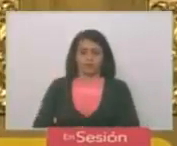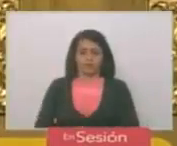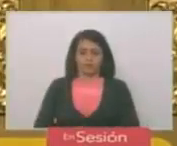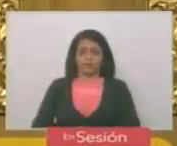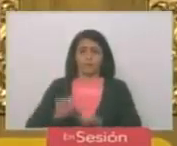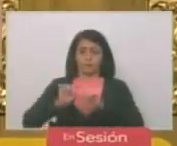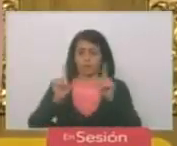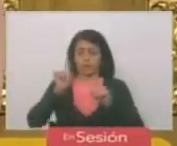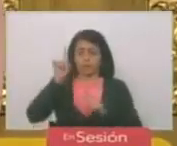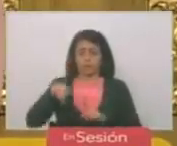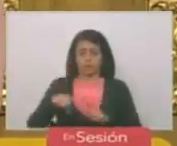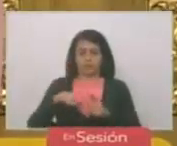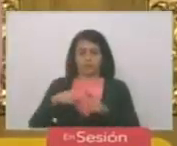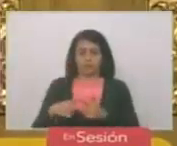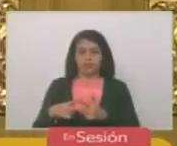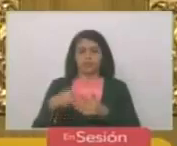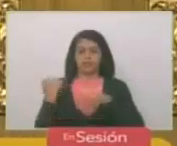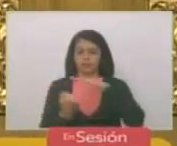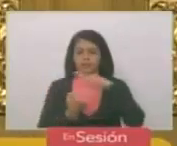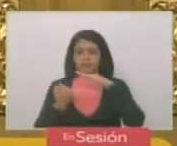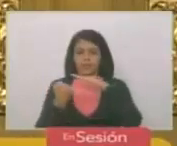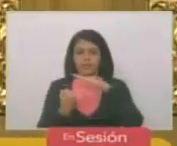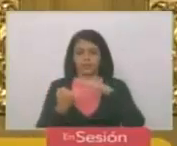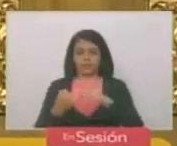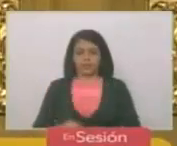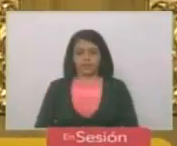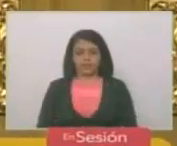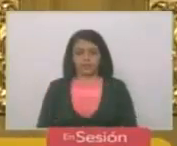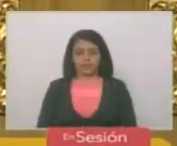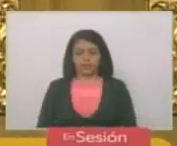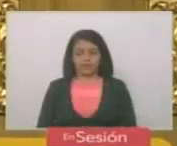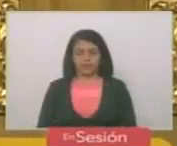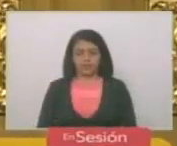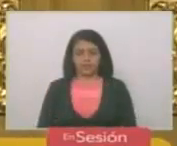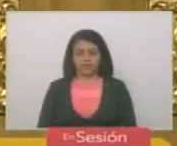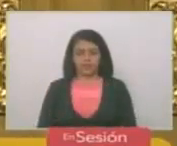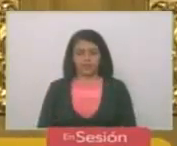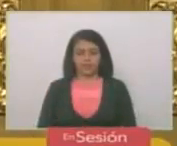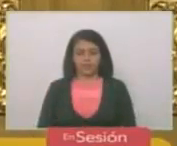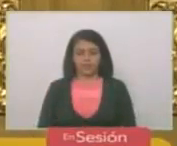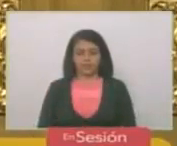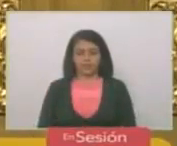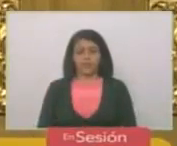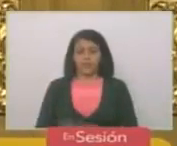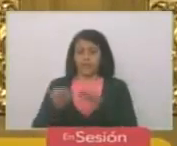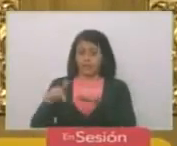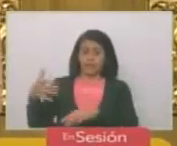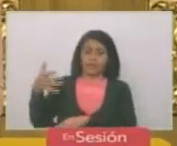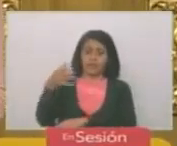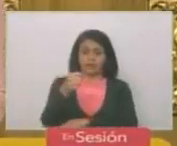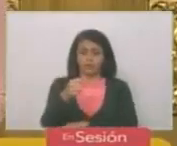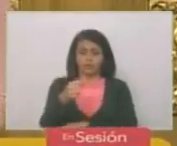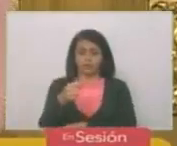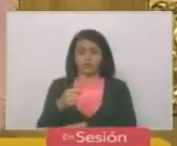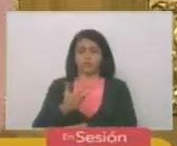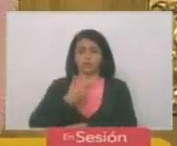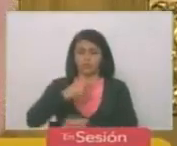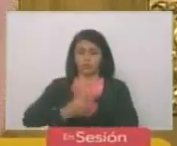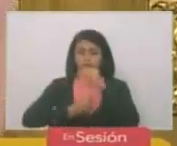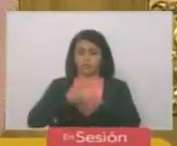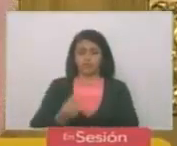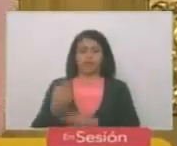pero también a sus instituciones. Este logro nos conlleva